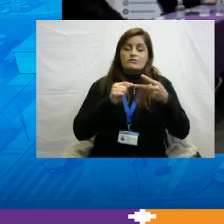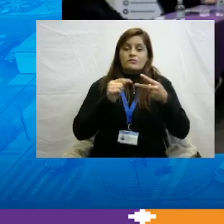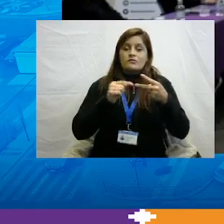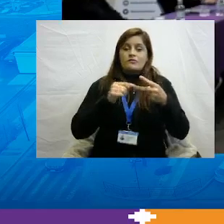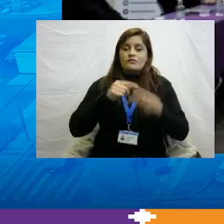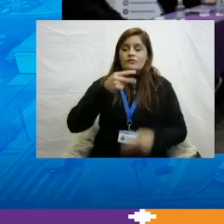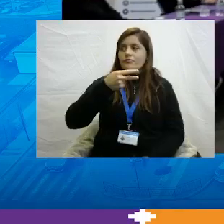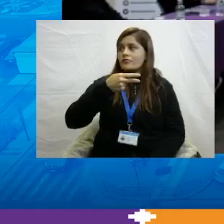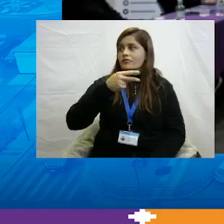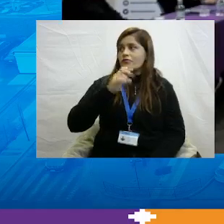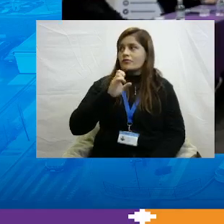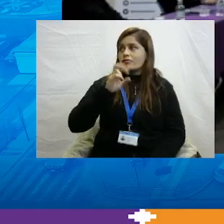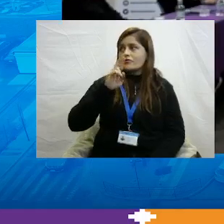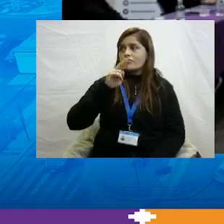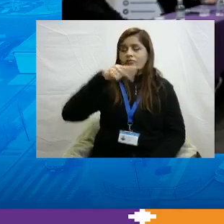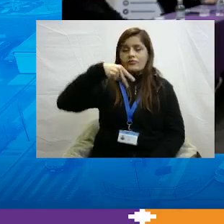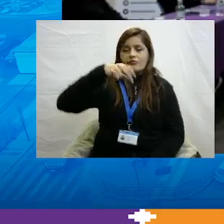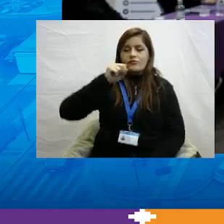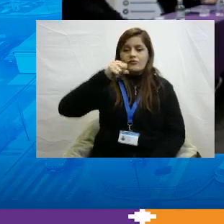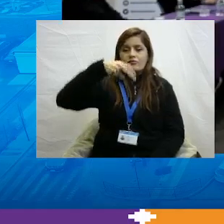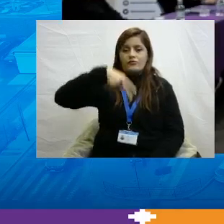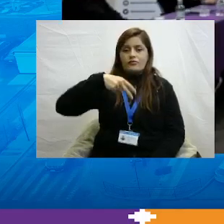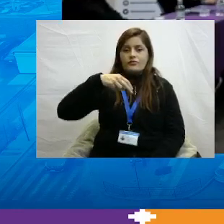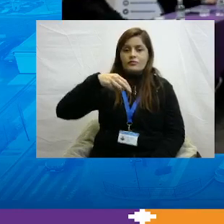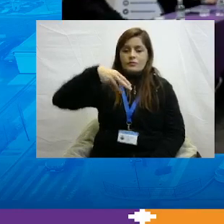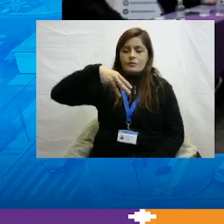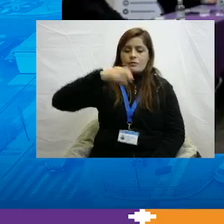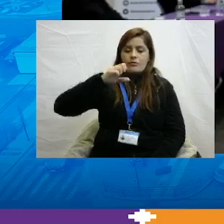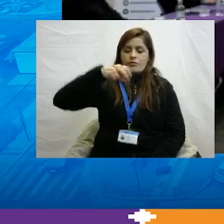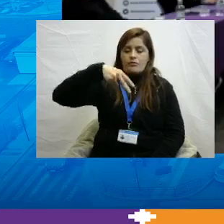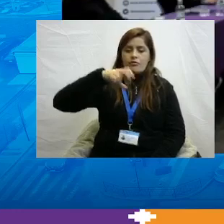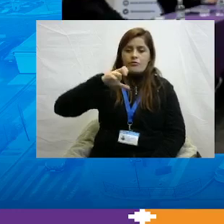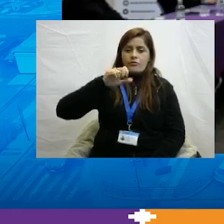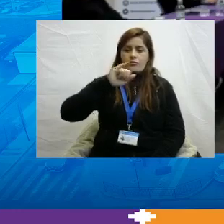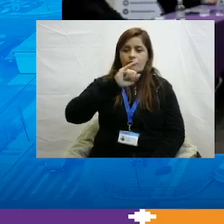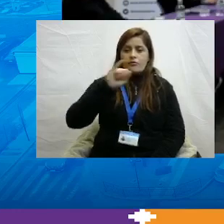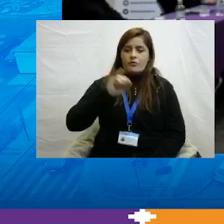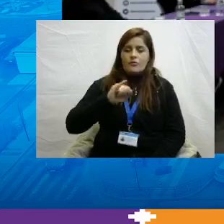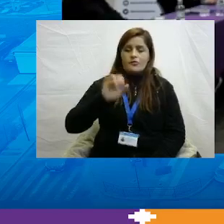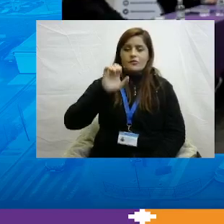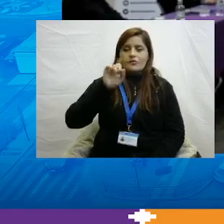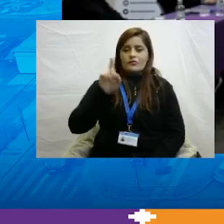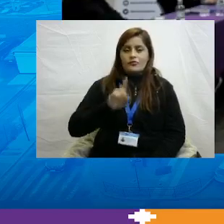Meneses. Quiere agradecer, señor Meneses.